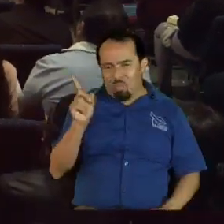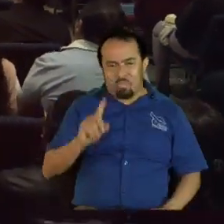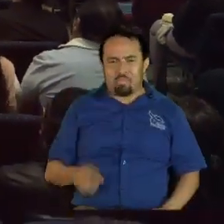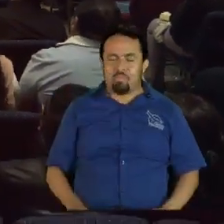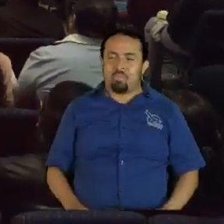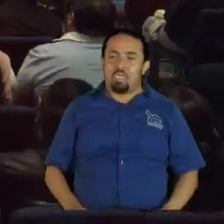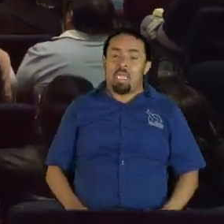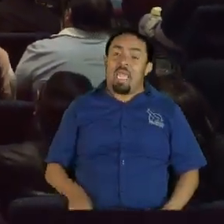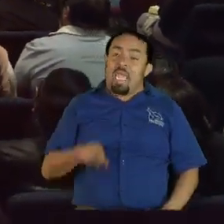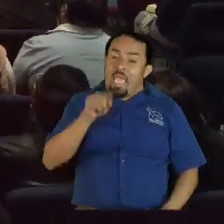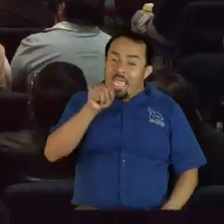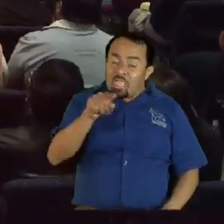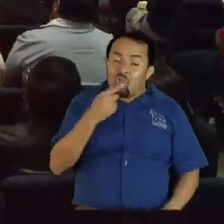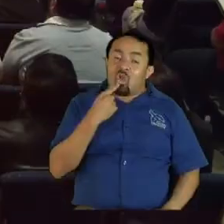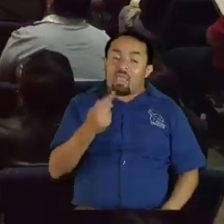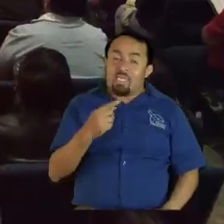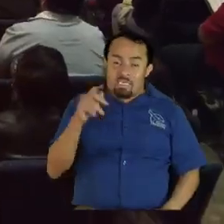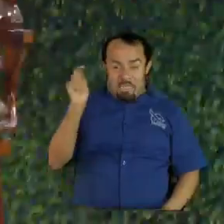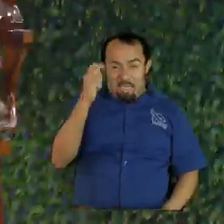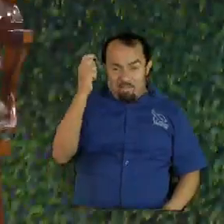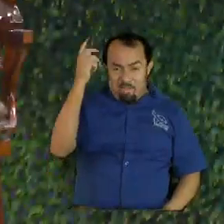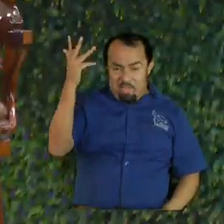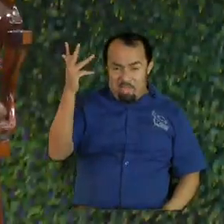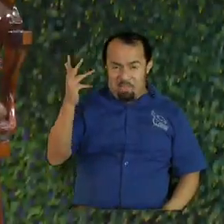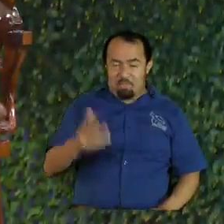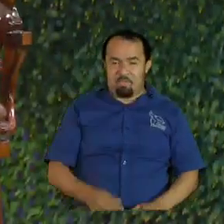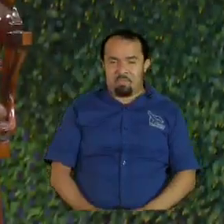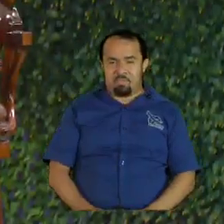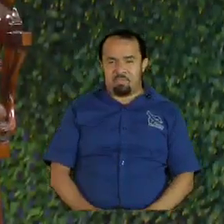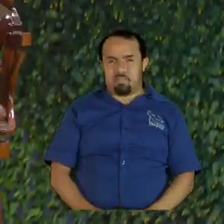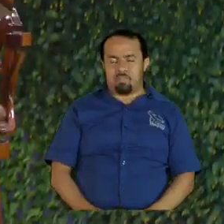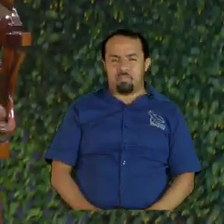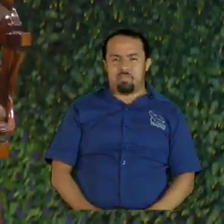Eso es lo que está diciendo este hombre.